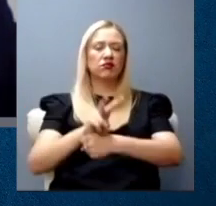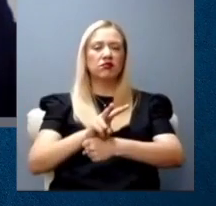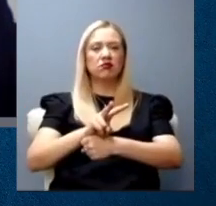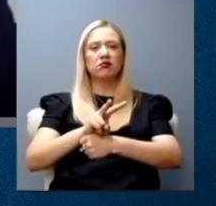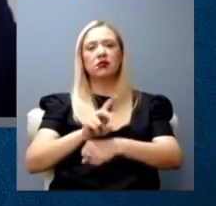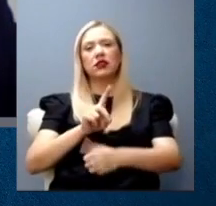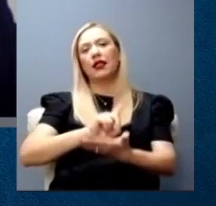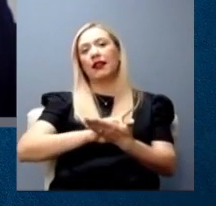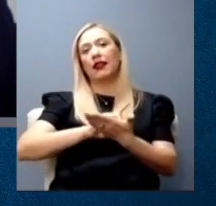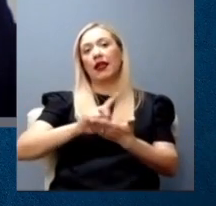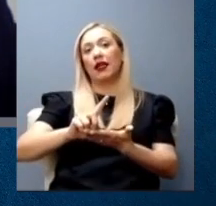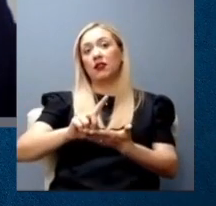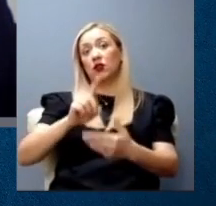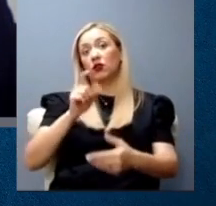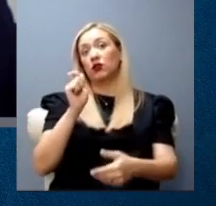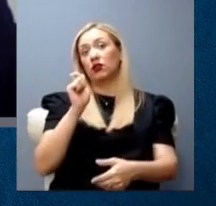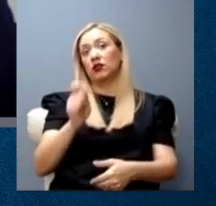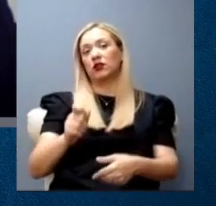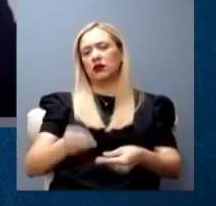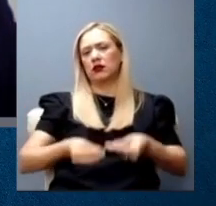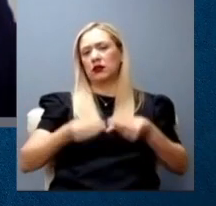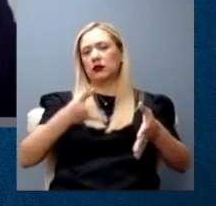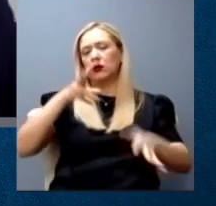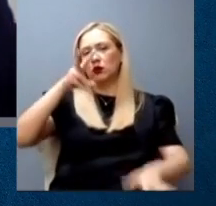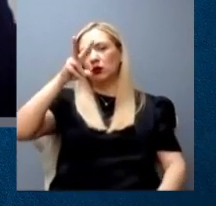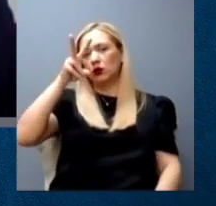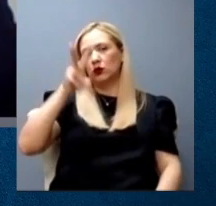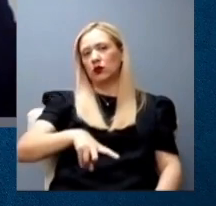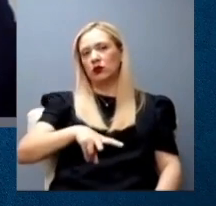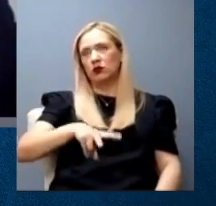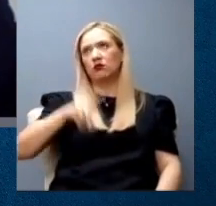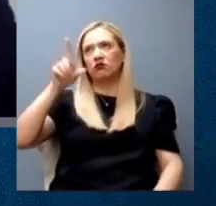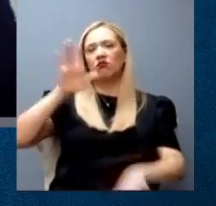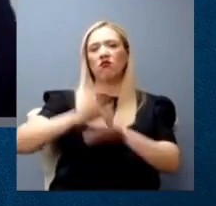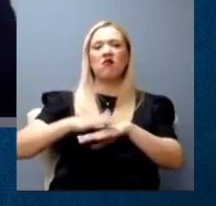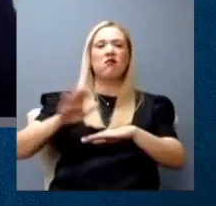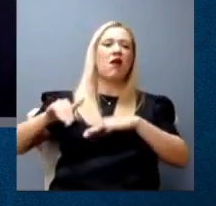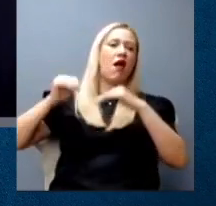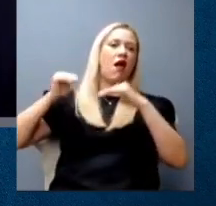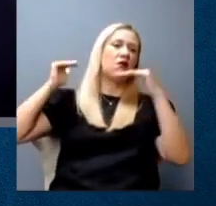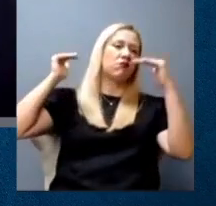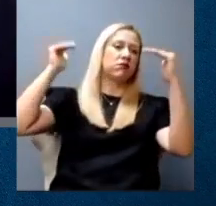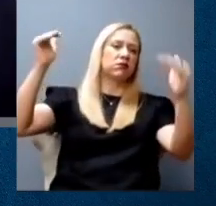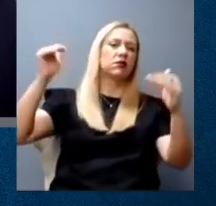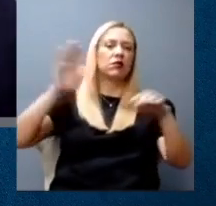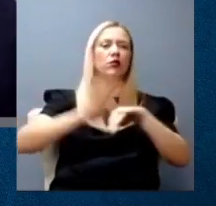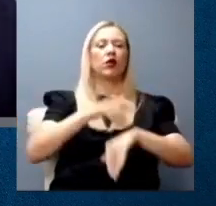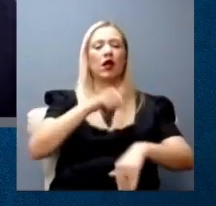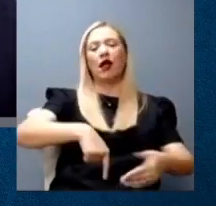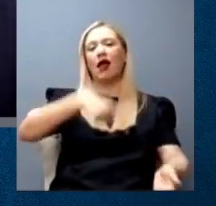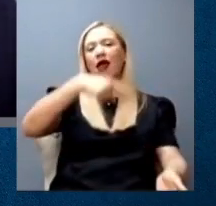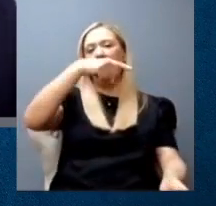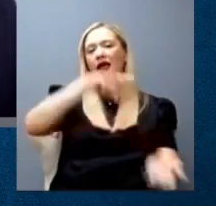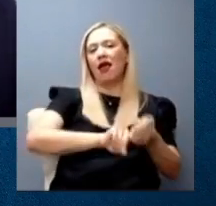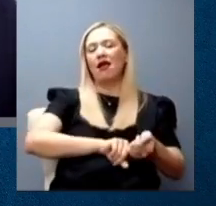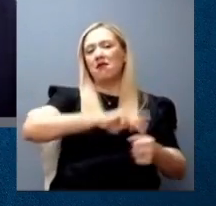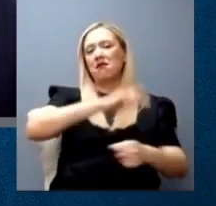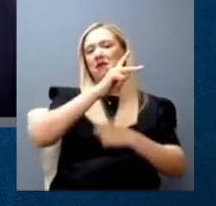velar por esa protección de esos derechos una vez que nuestros propios sistemas